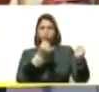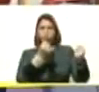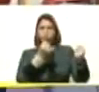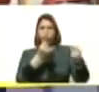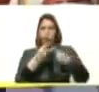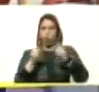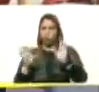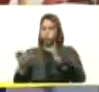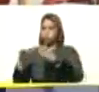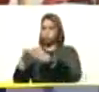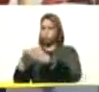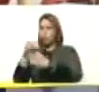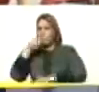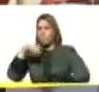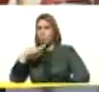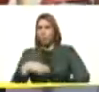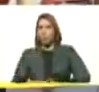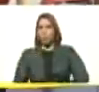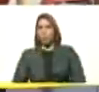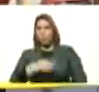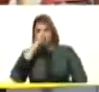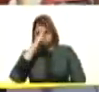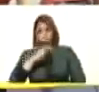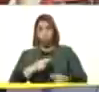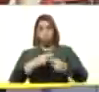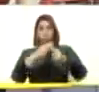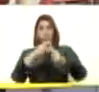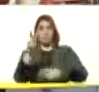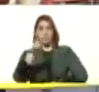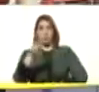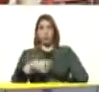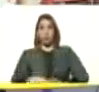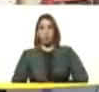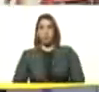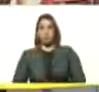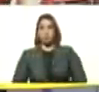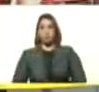Otra parte del pueblo honesto venezolano